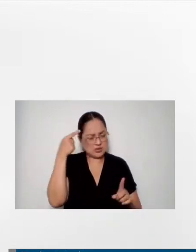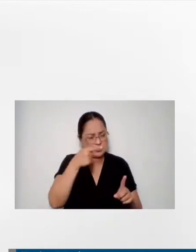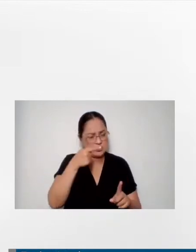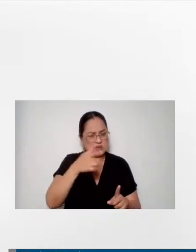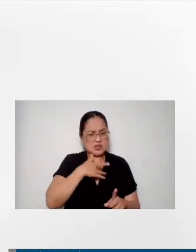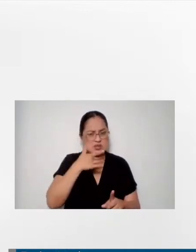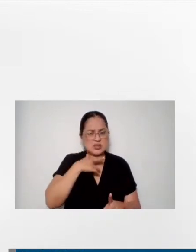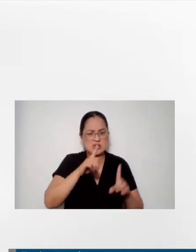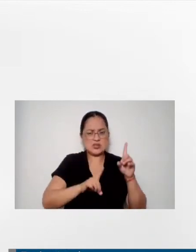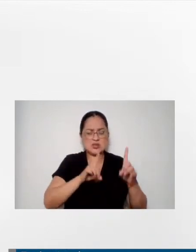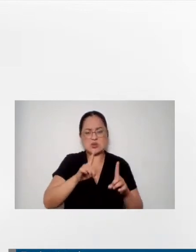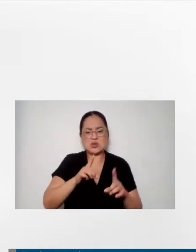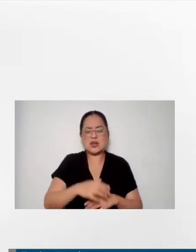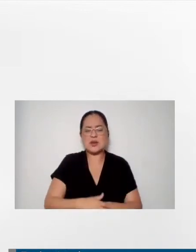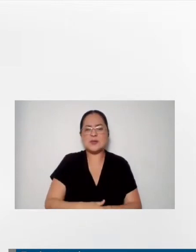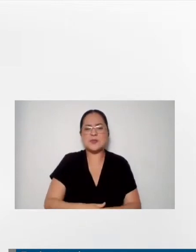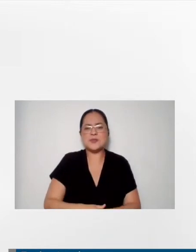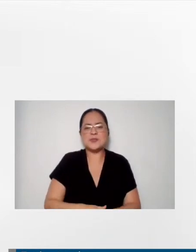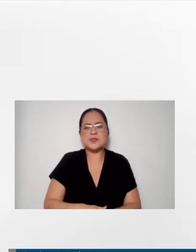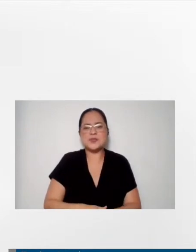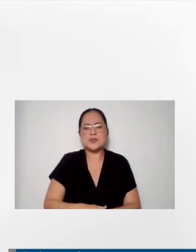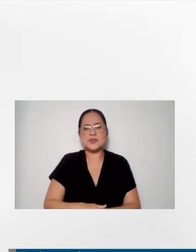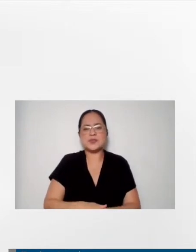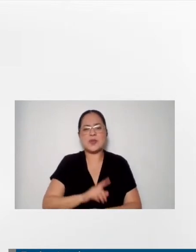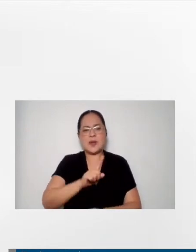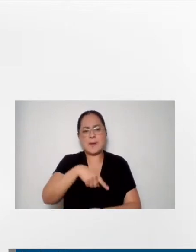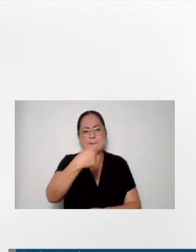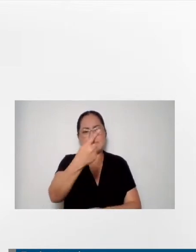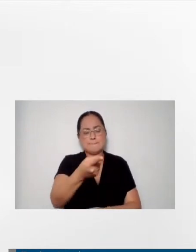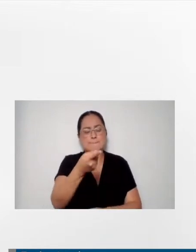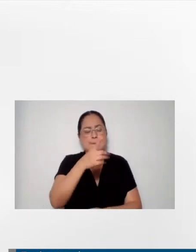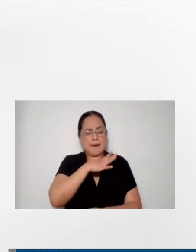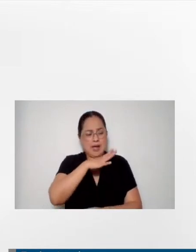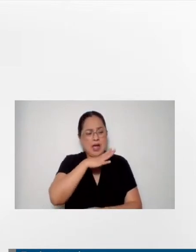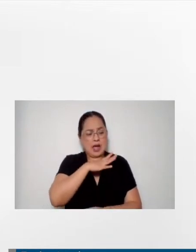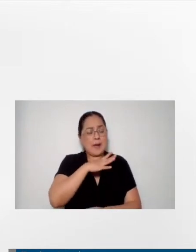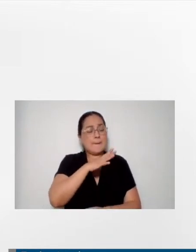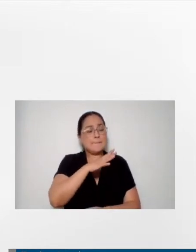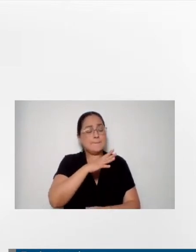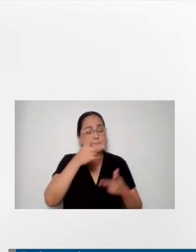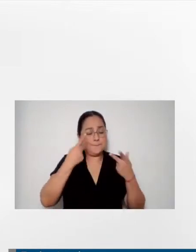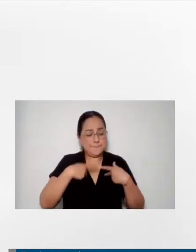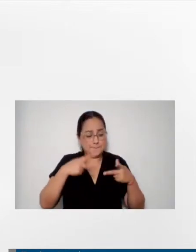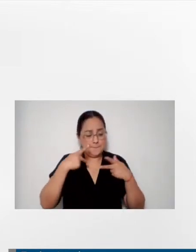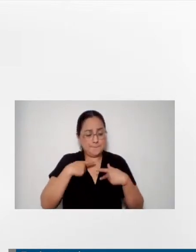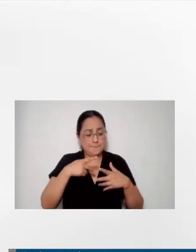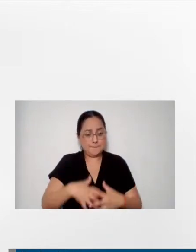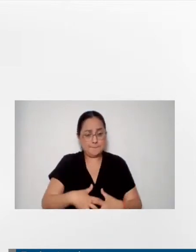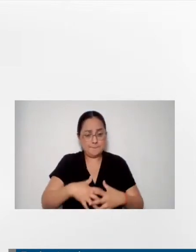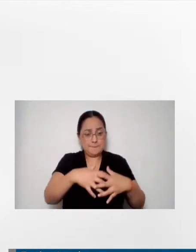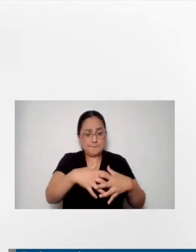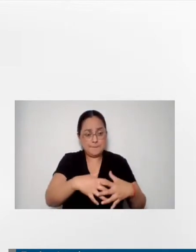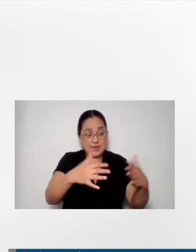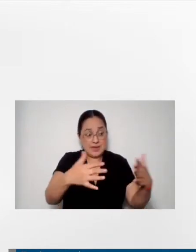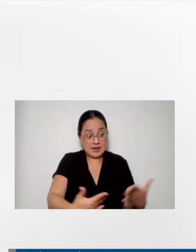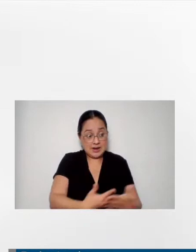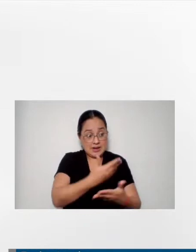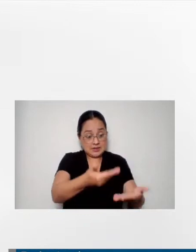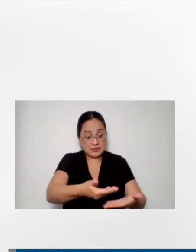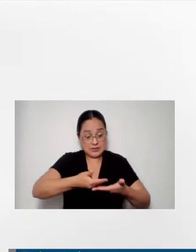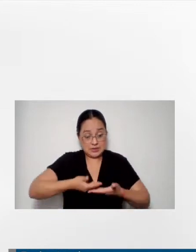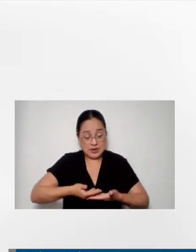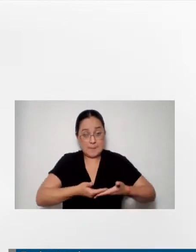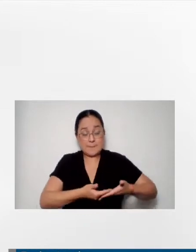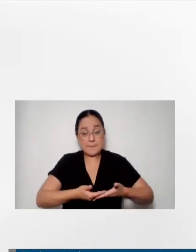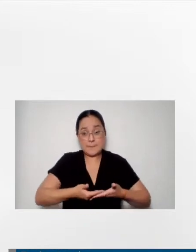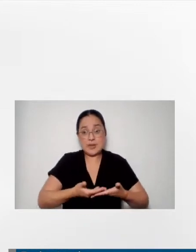padres que van a ser padres a través de la gestación por subrogación. Pues sí, que claro, el niño o la niña